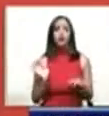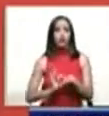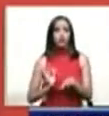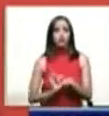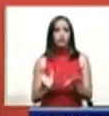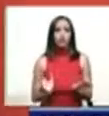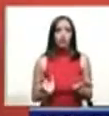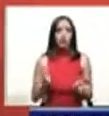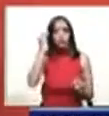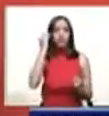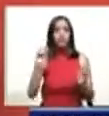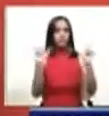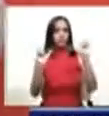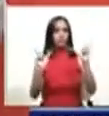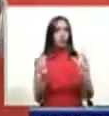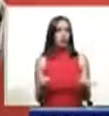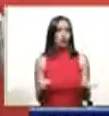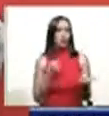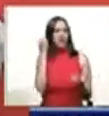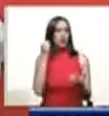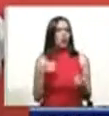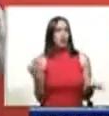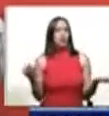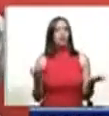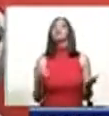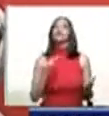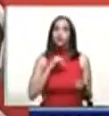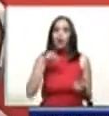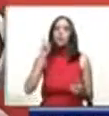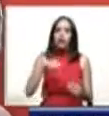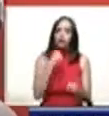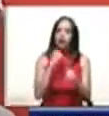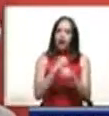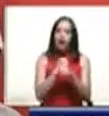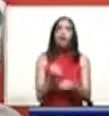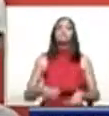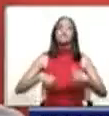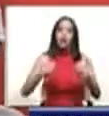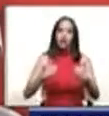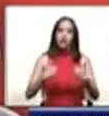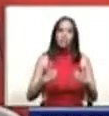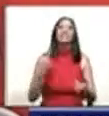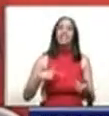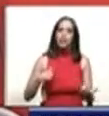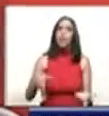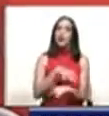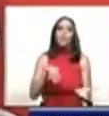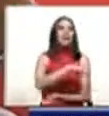uno no es más que nadie aquí. Uno es un trabajador más, uno es nómina de este canal, ¿ok? Y tenemos situaciones y tenemos